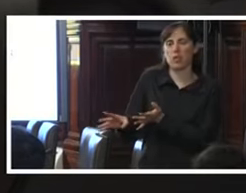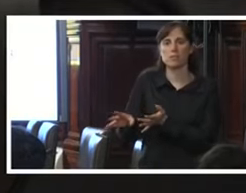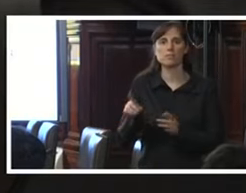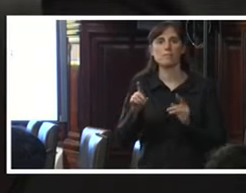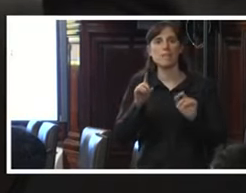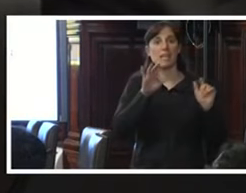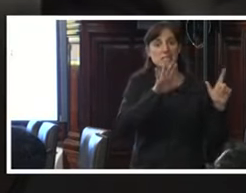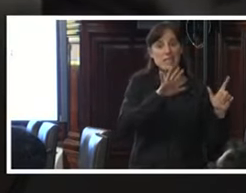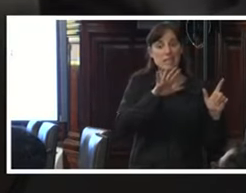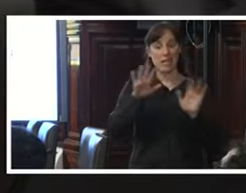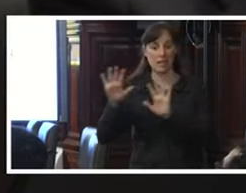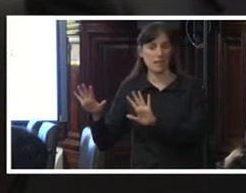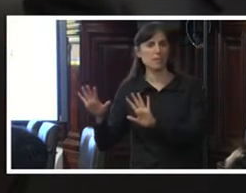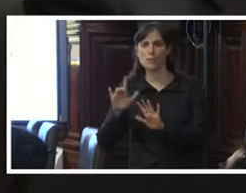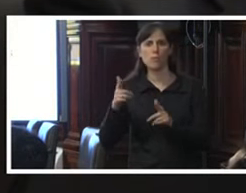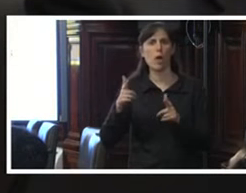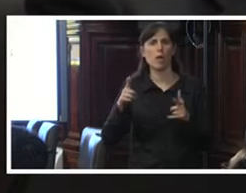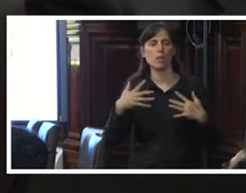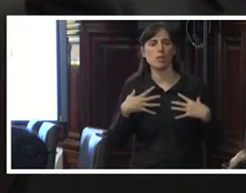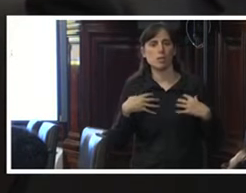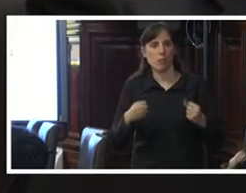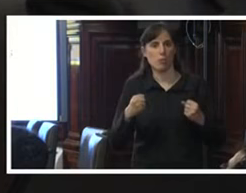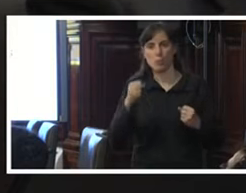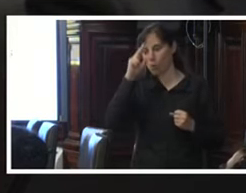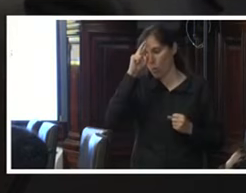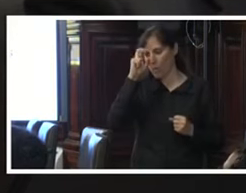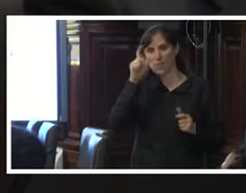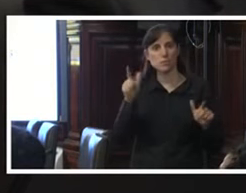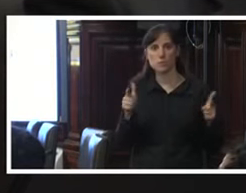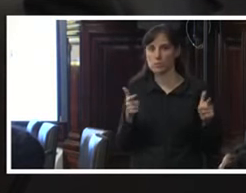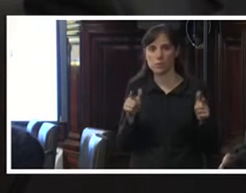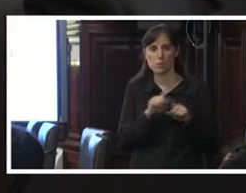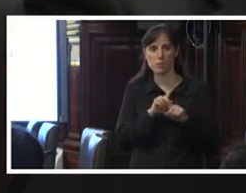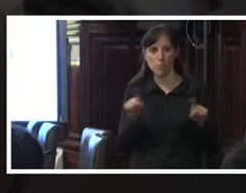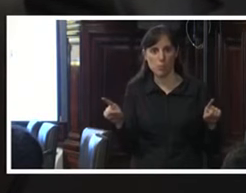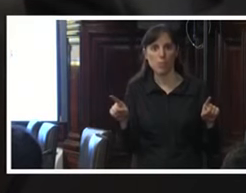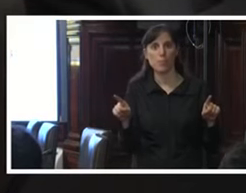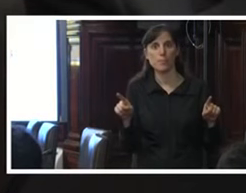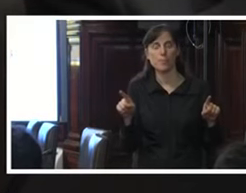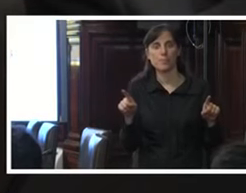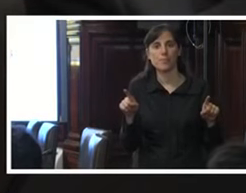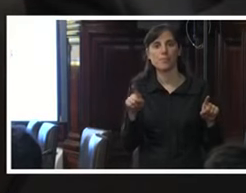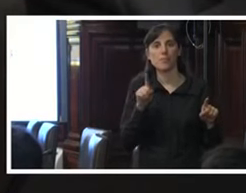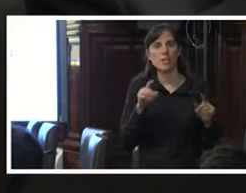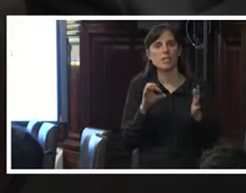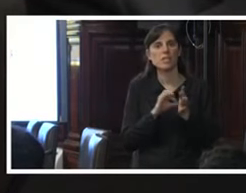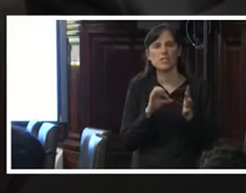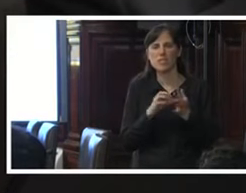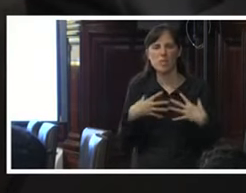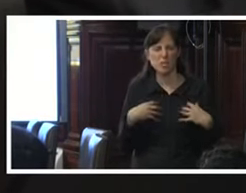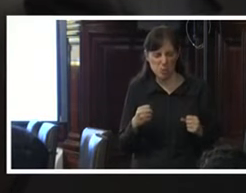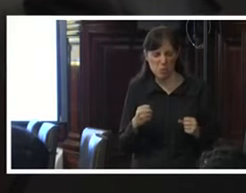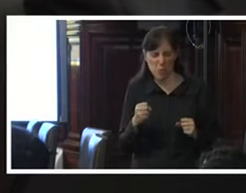mayores no cuentan con un seguro de salud y existe existe una generalización considerando un sistema de salud deficiente